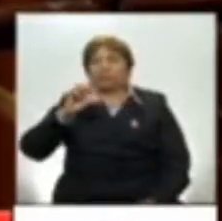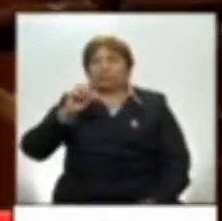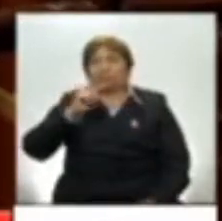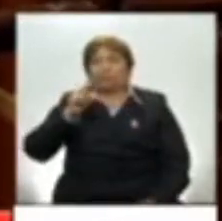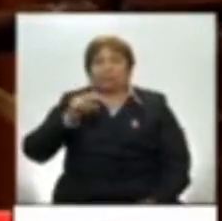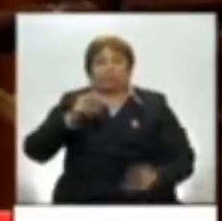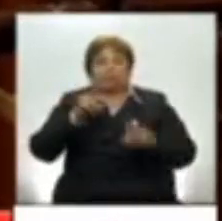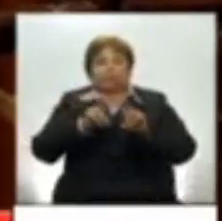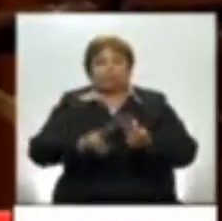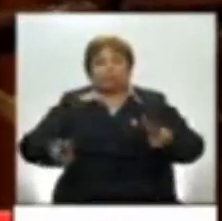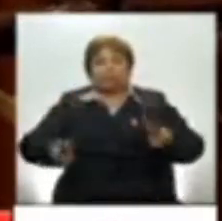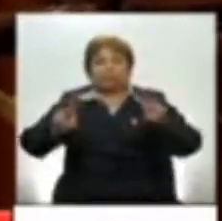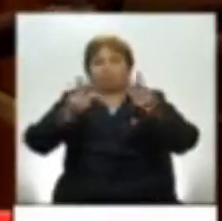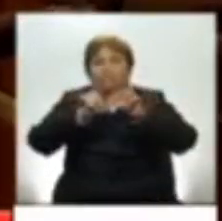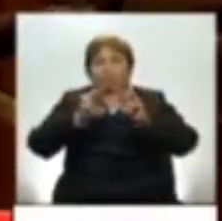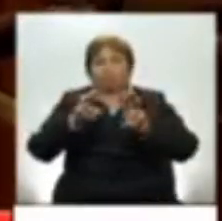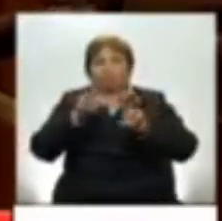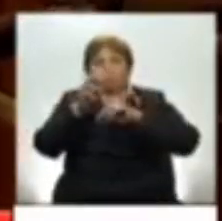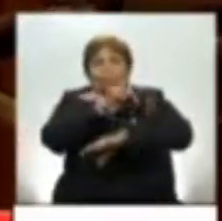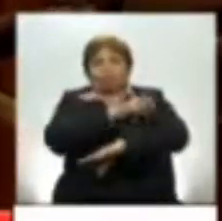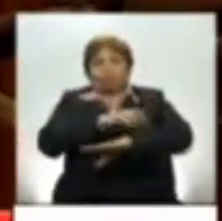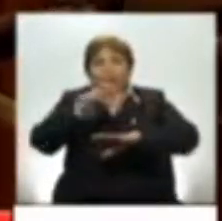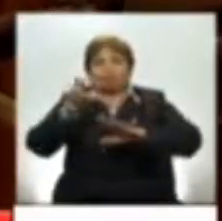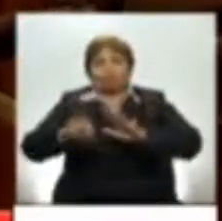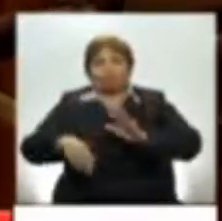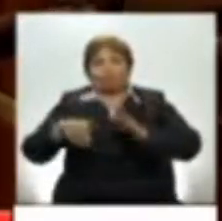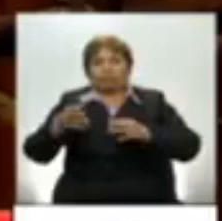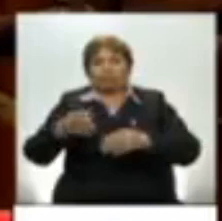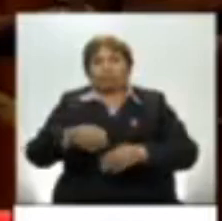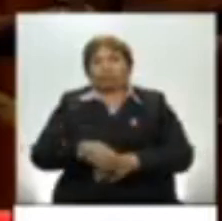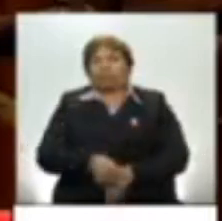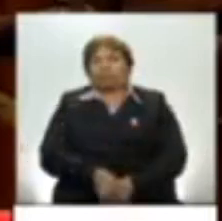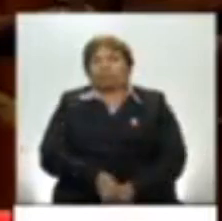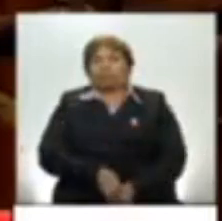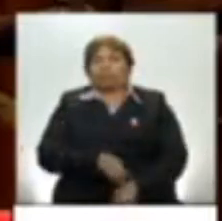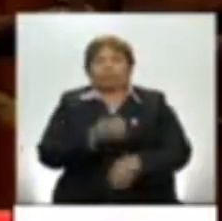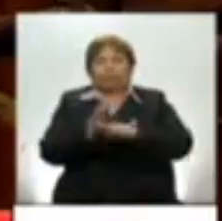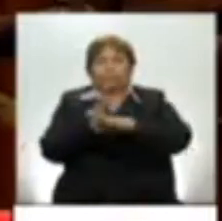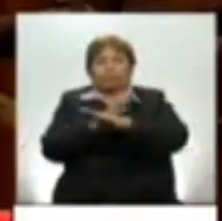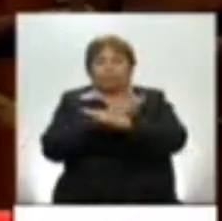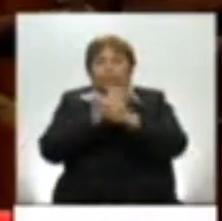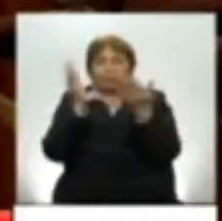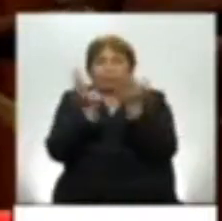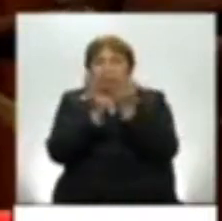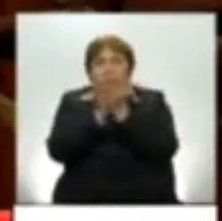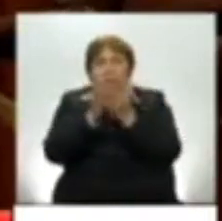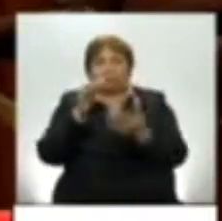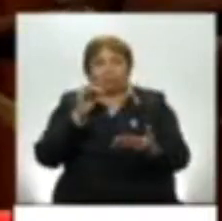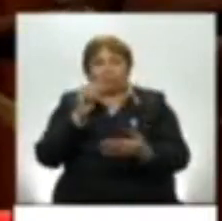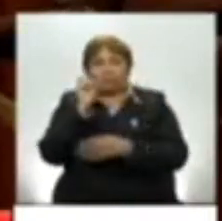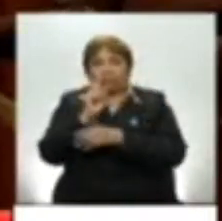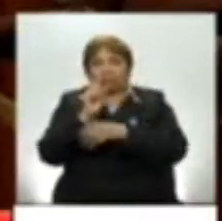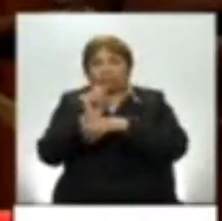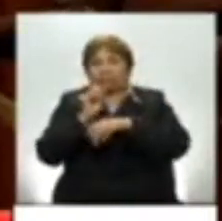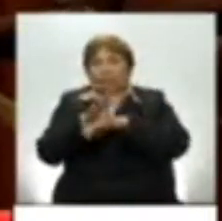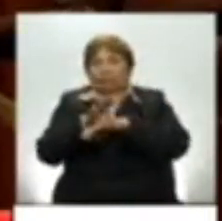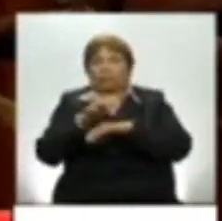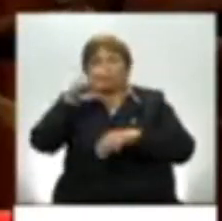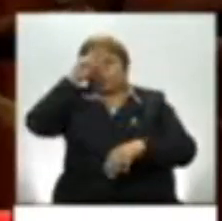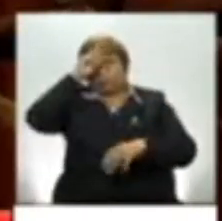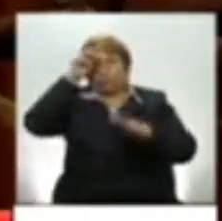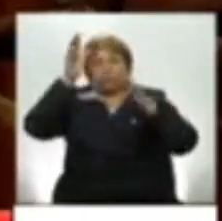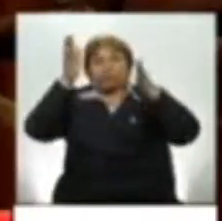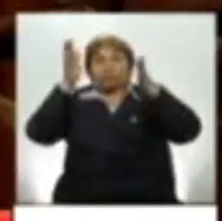la revalorización de los profesionales de educación del Perú, por una mejor educación para los estudiantes